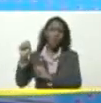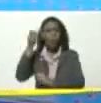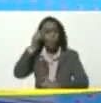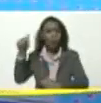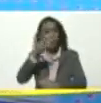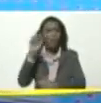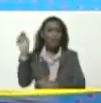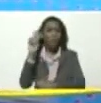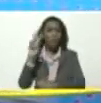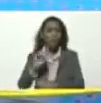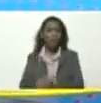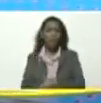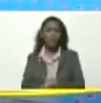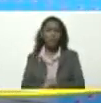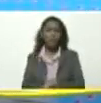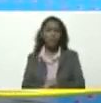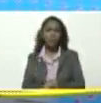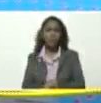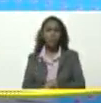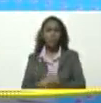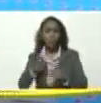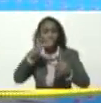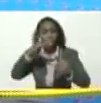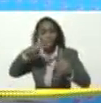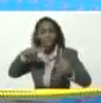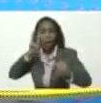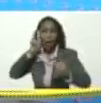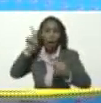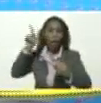pueblo de Venezuela y conspirando desde allá,